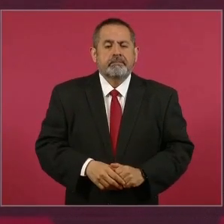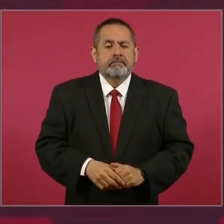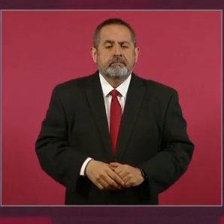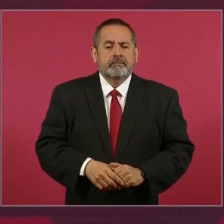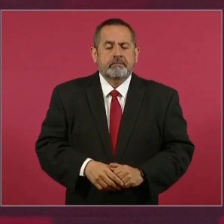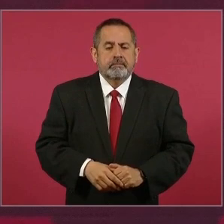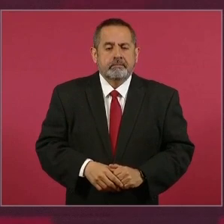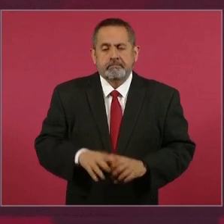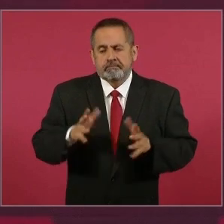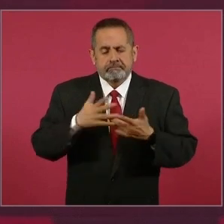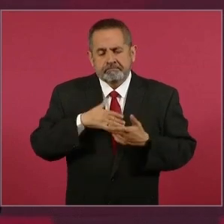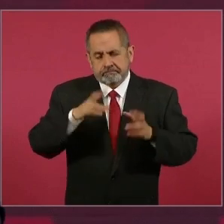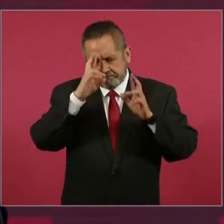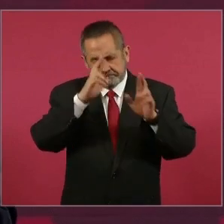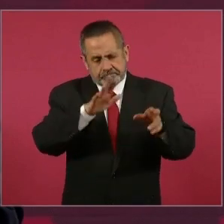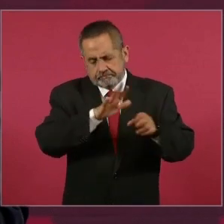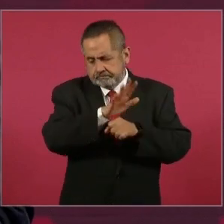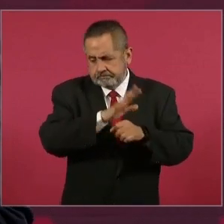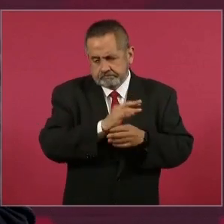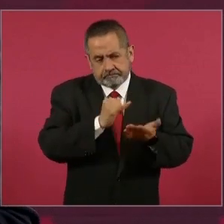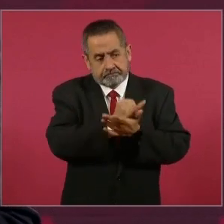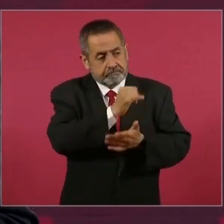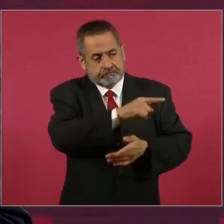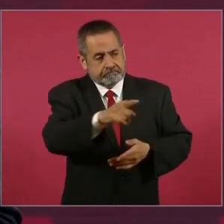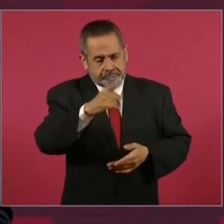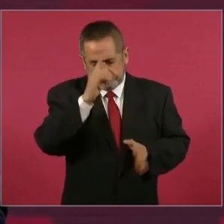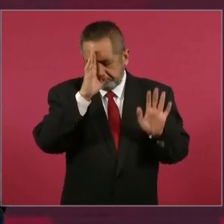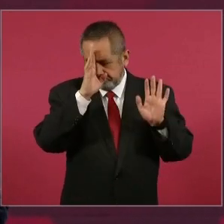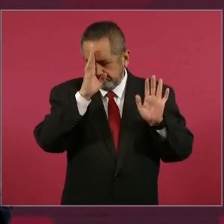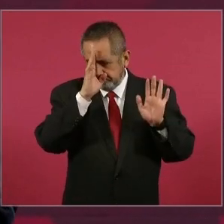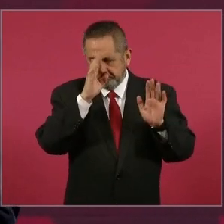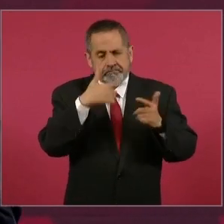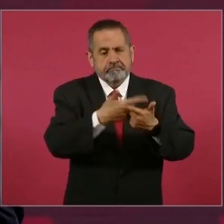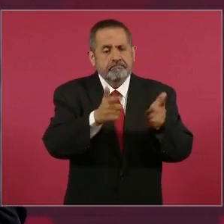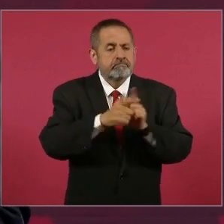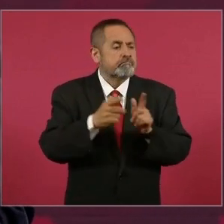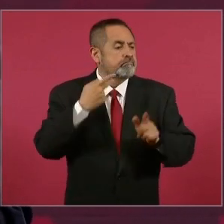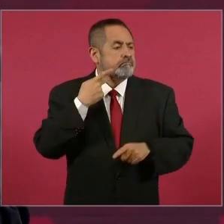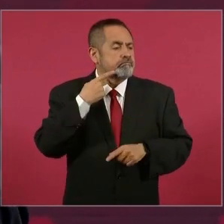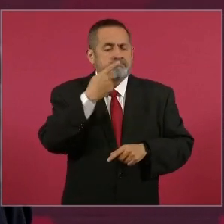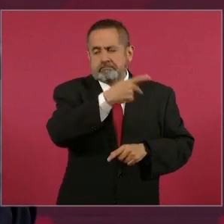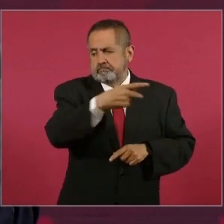pues respeto las decisiones no que se tomen en los